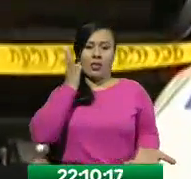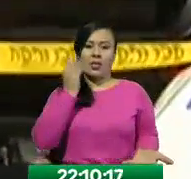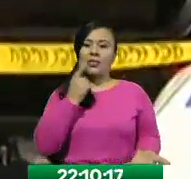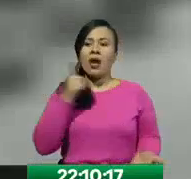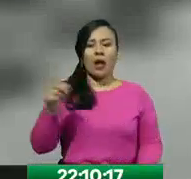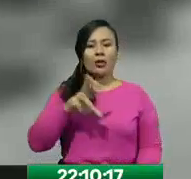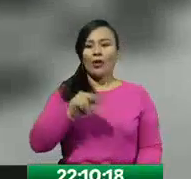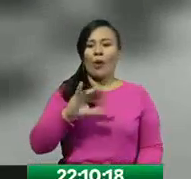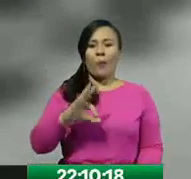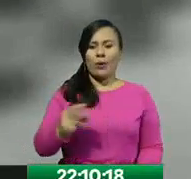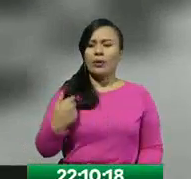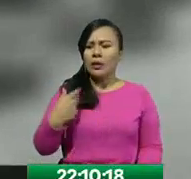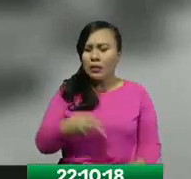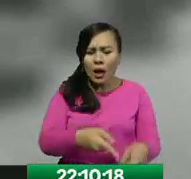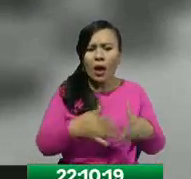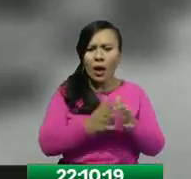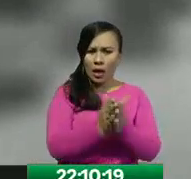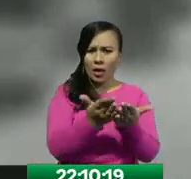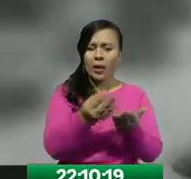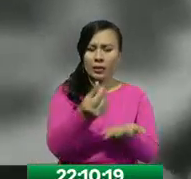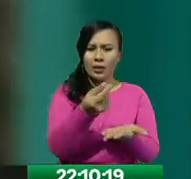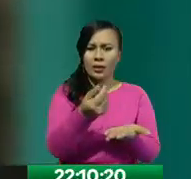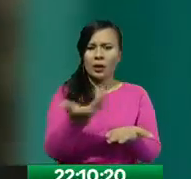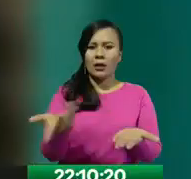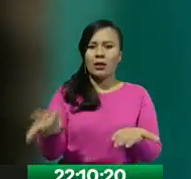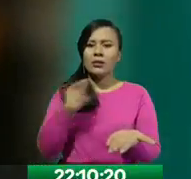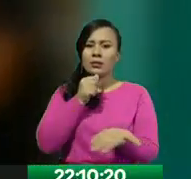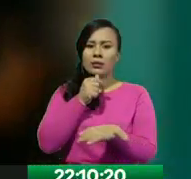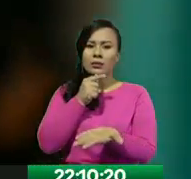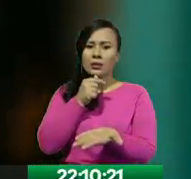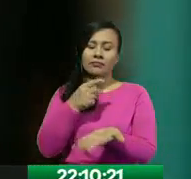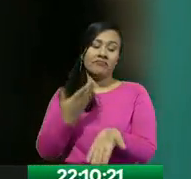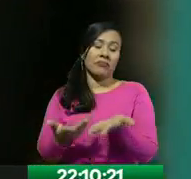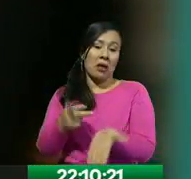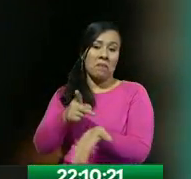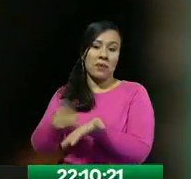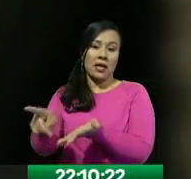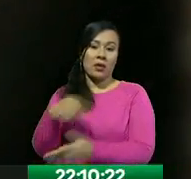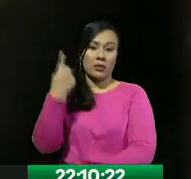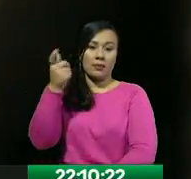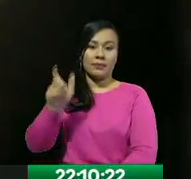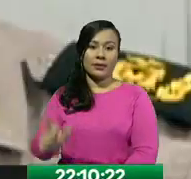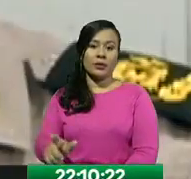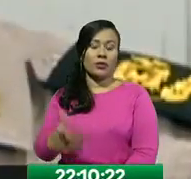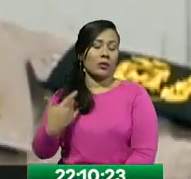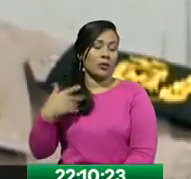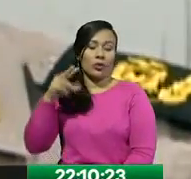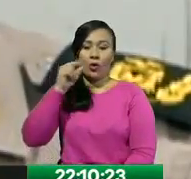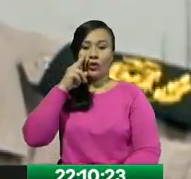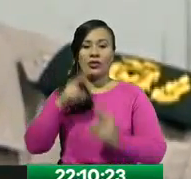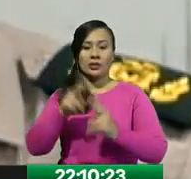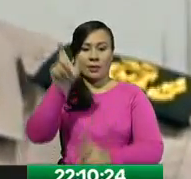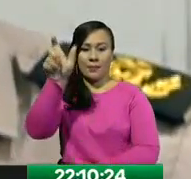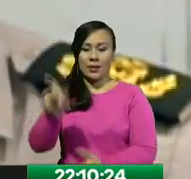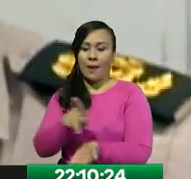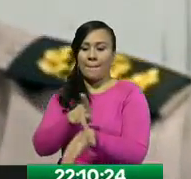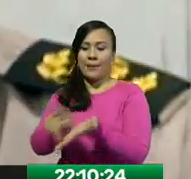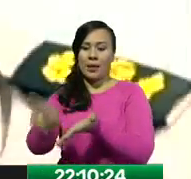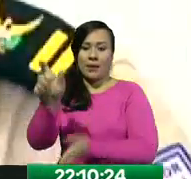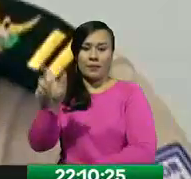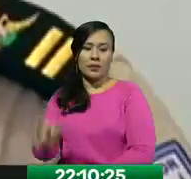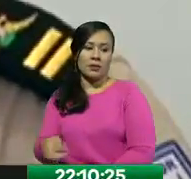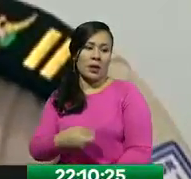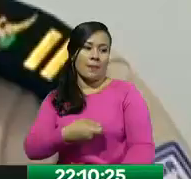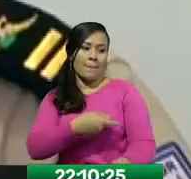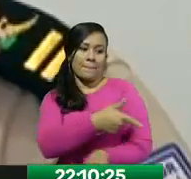trató de un robo porque tenía el dinero. Fue una actividad entre un desentendido por alguna